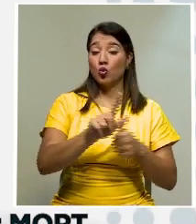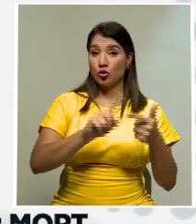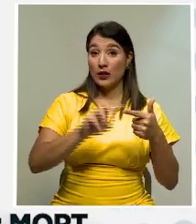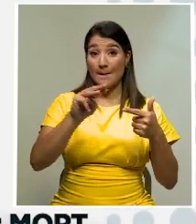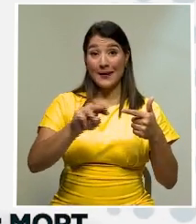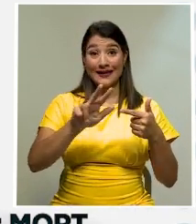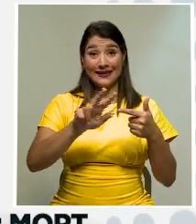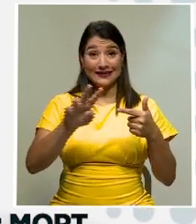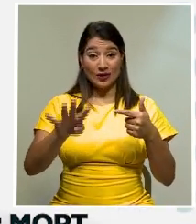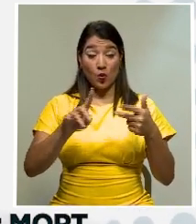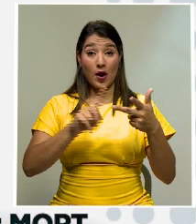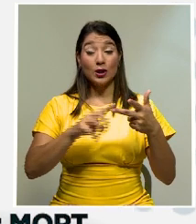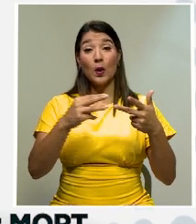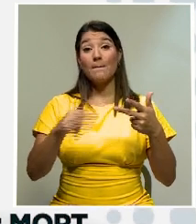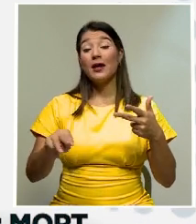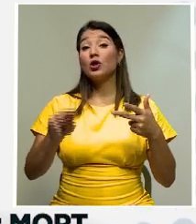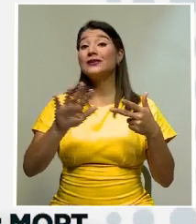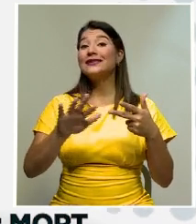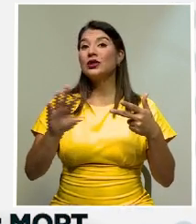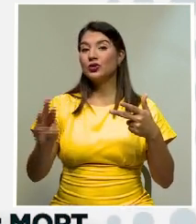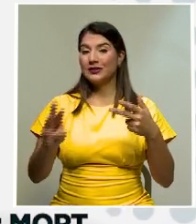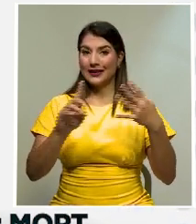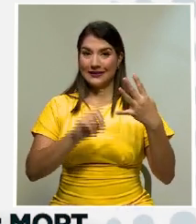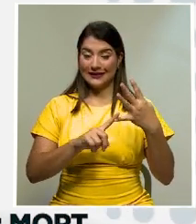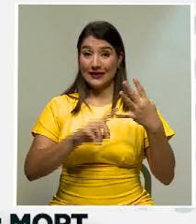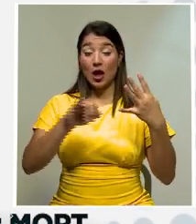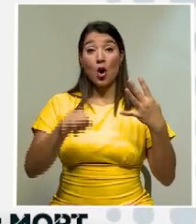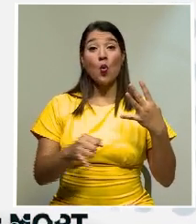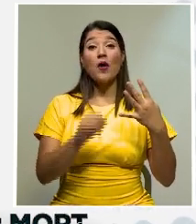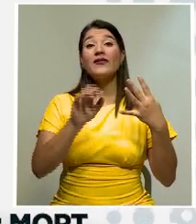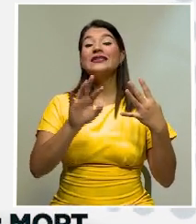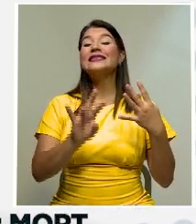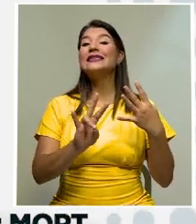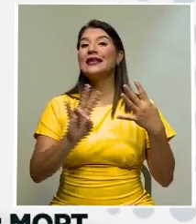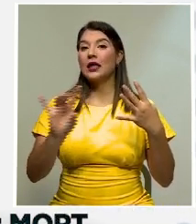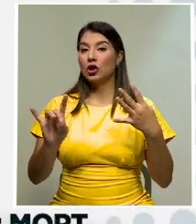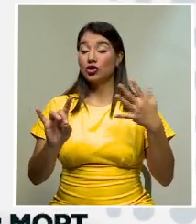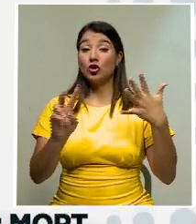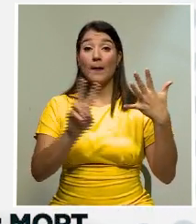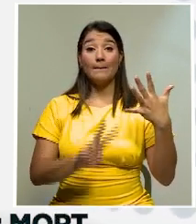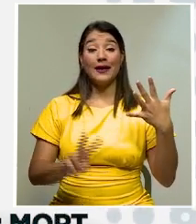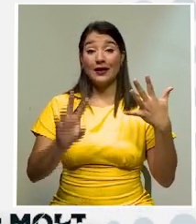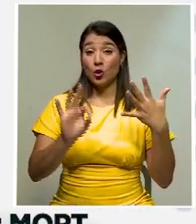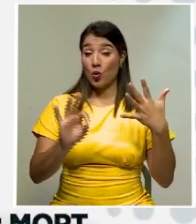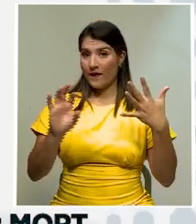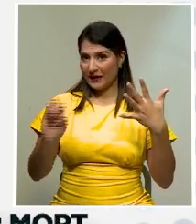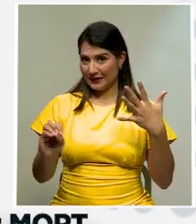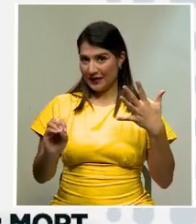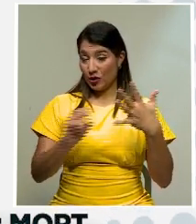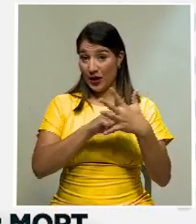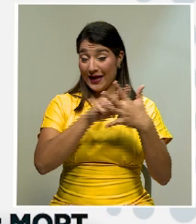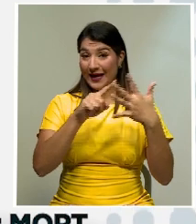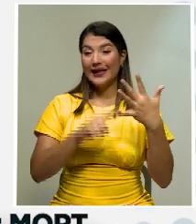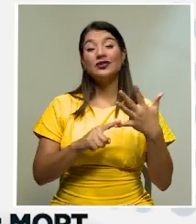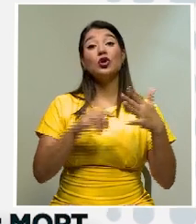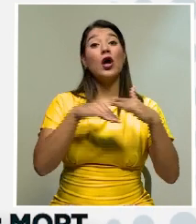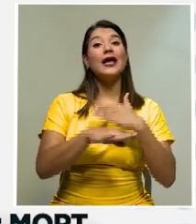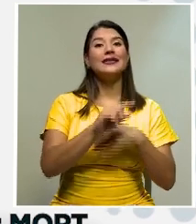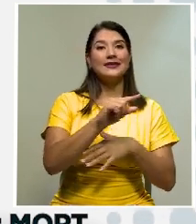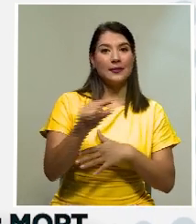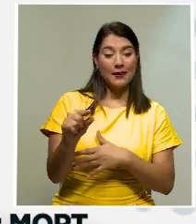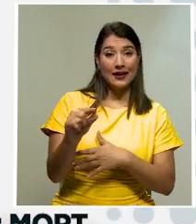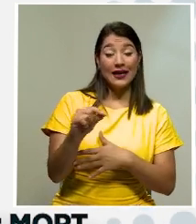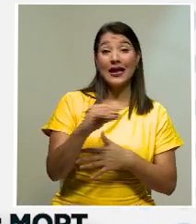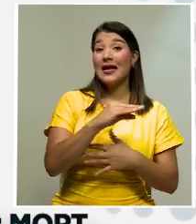martes 3 y 4, los miércoles 5 y 6, los jueves 7 y 8 y los viernes 9 y 0. Esto particularmente entre semana y